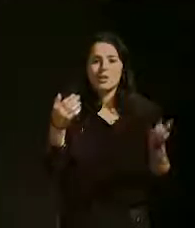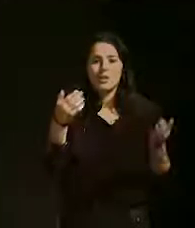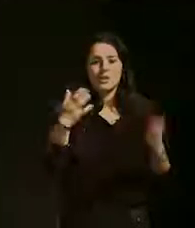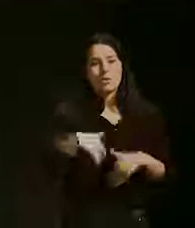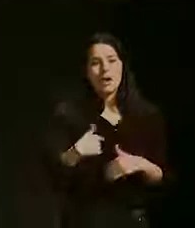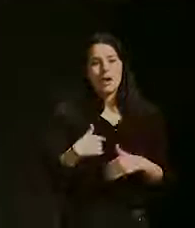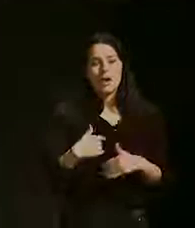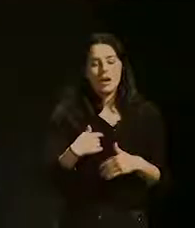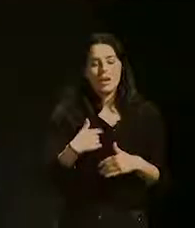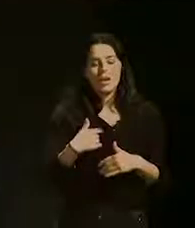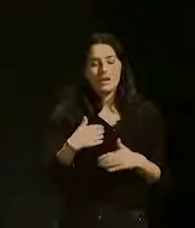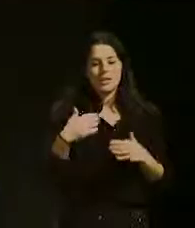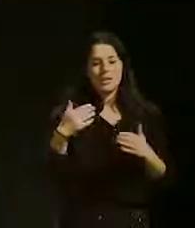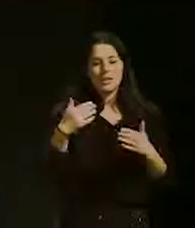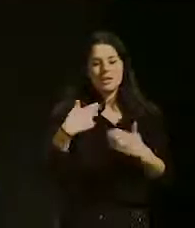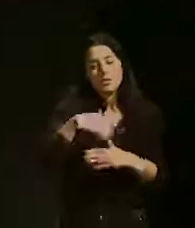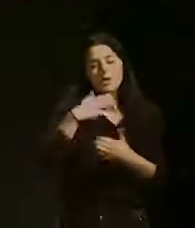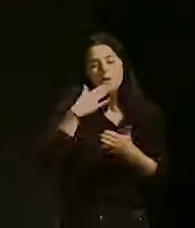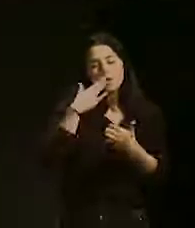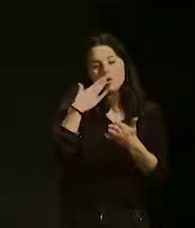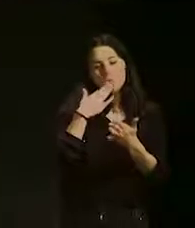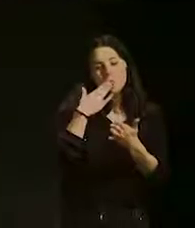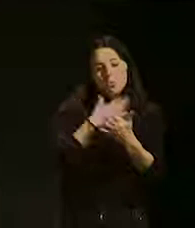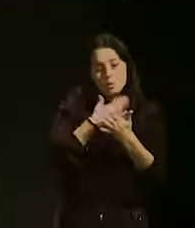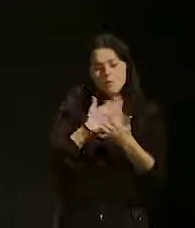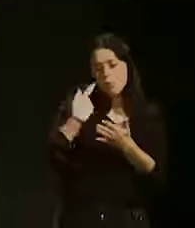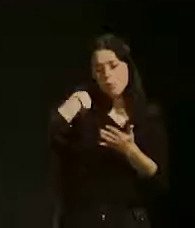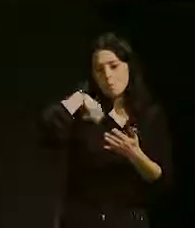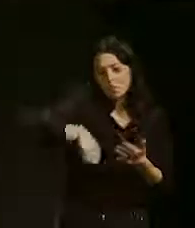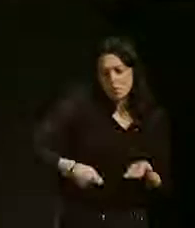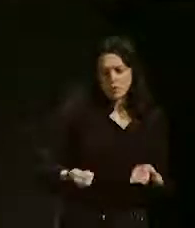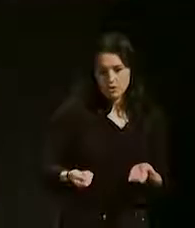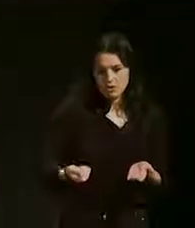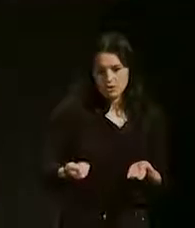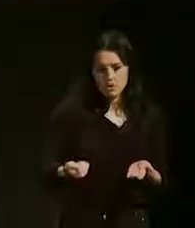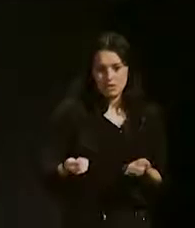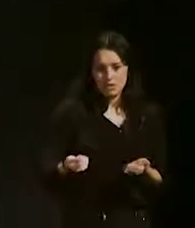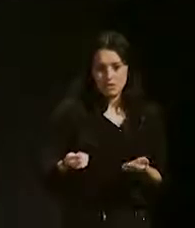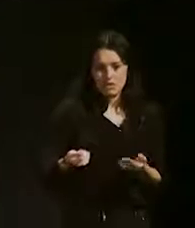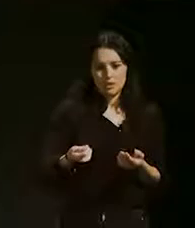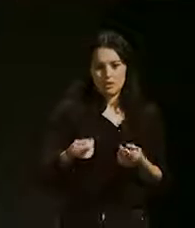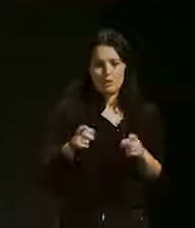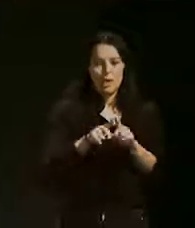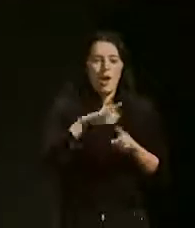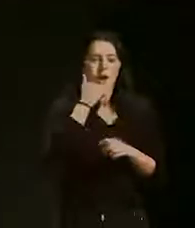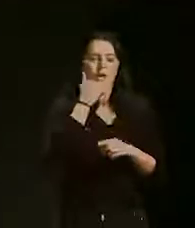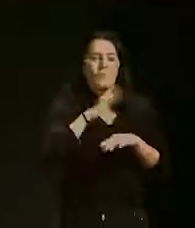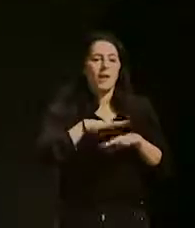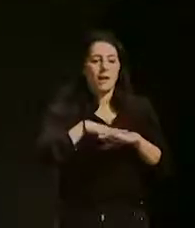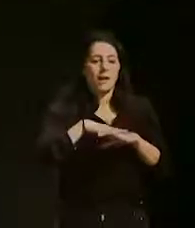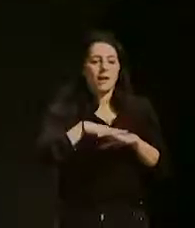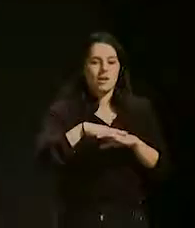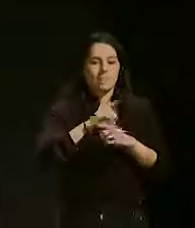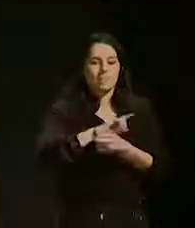percurso profesionalizante. Una manera de profesionalizar un recorrido. Eso es,